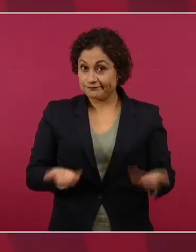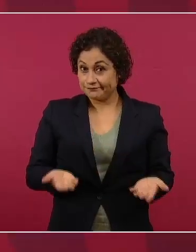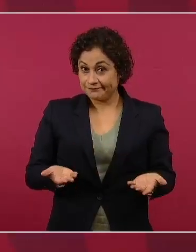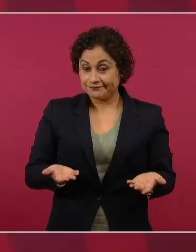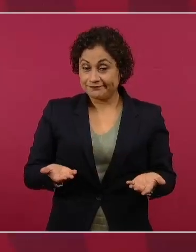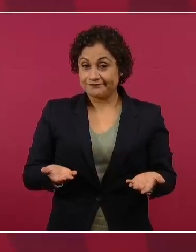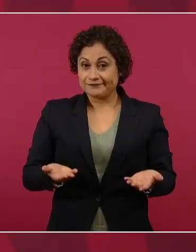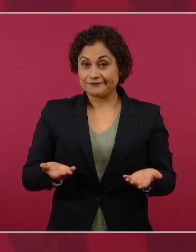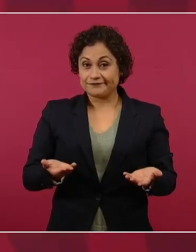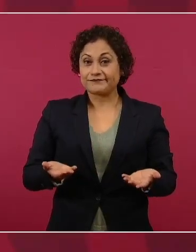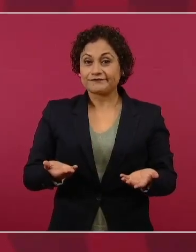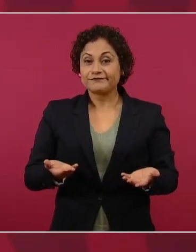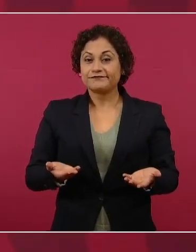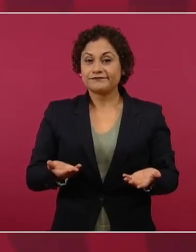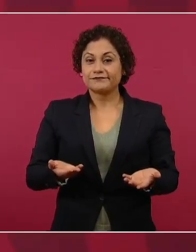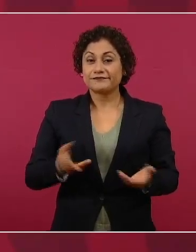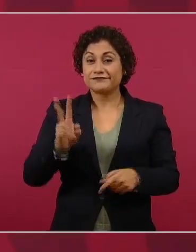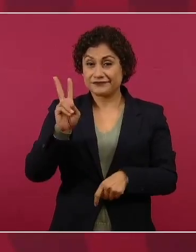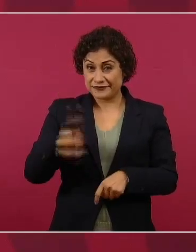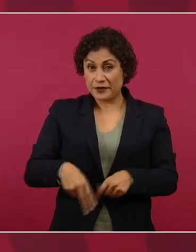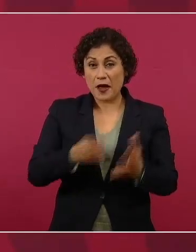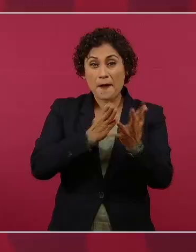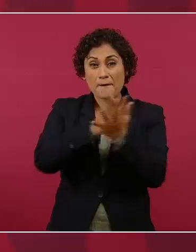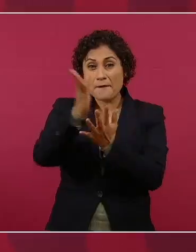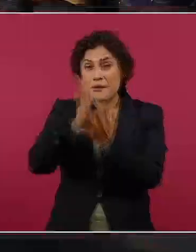eran muy poderosos.